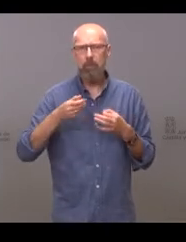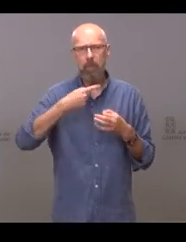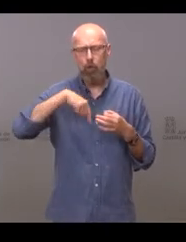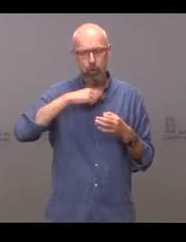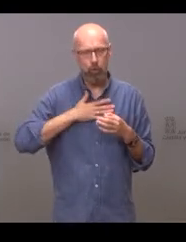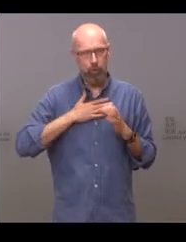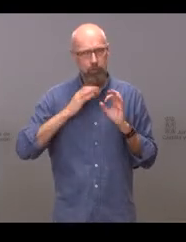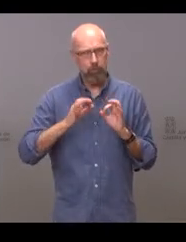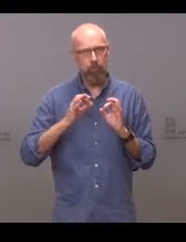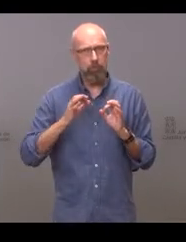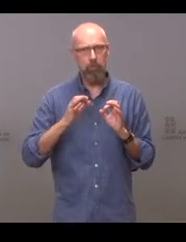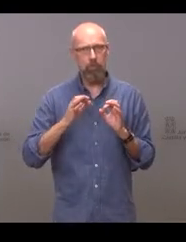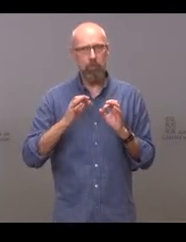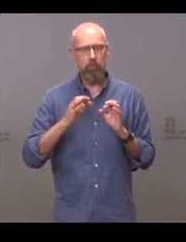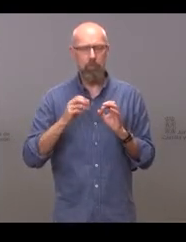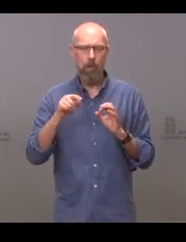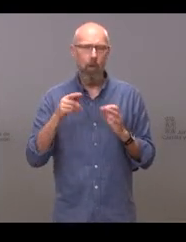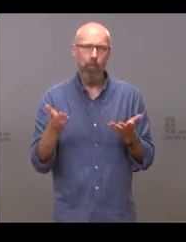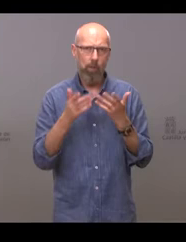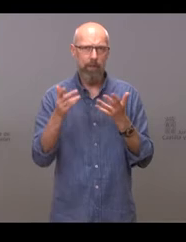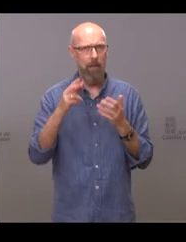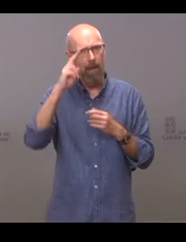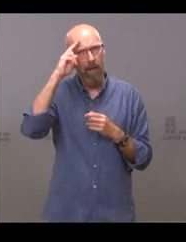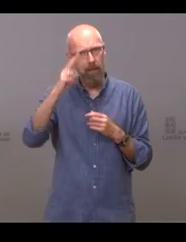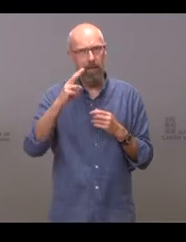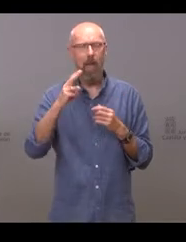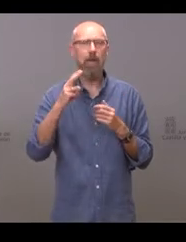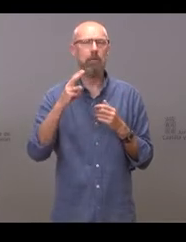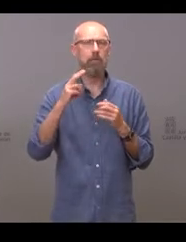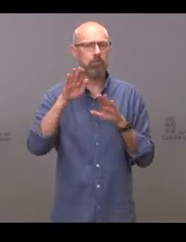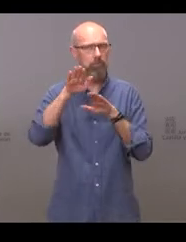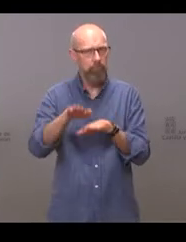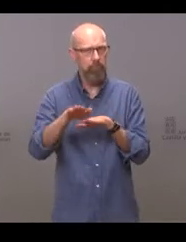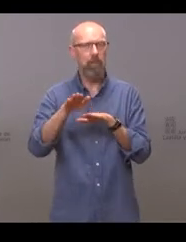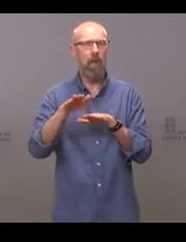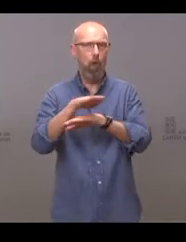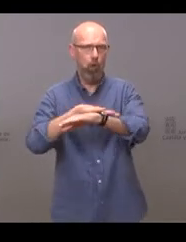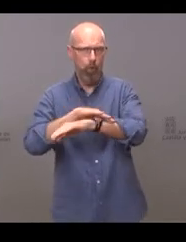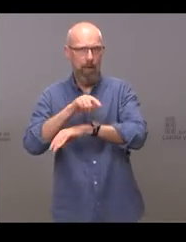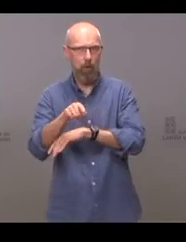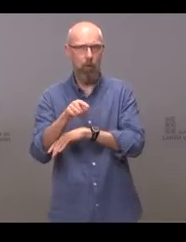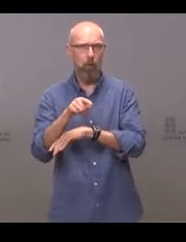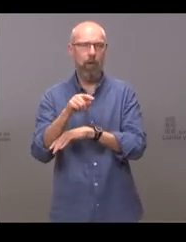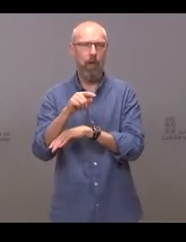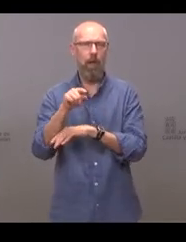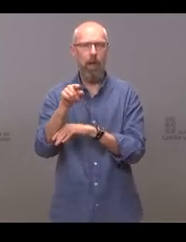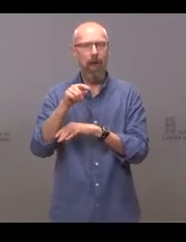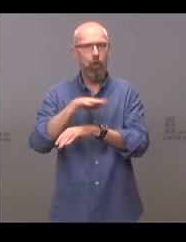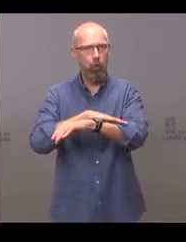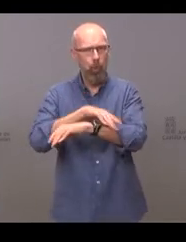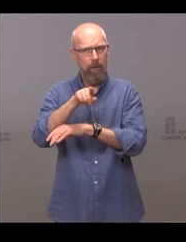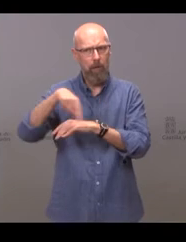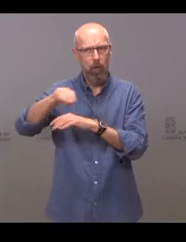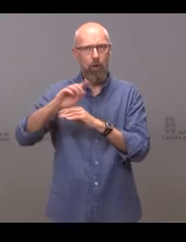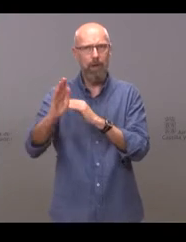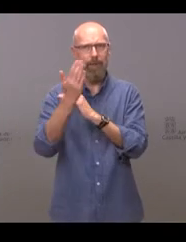hemos leemos fomentó lealtad al dolor de al final está por supuesto al gobierno en los representantes del gobierno de